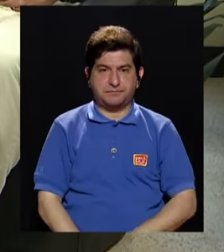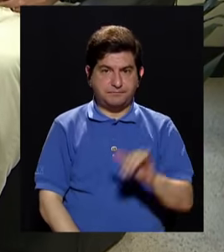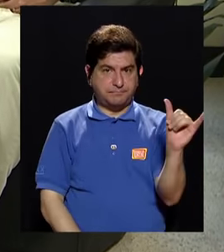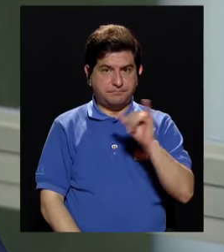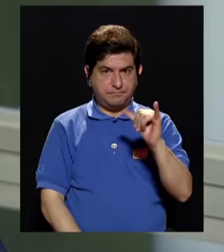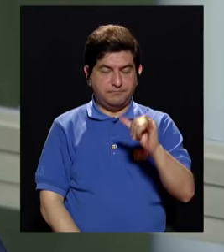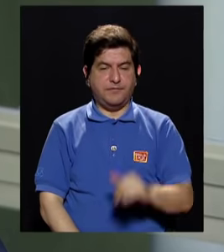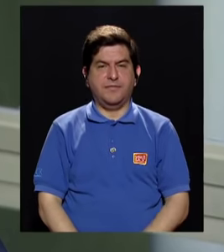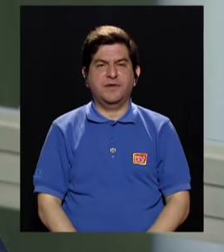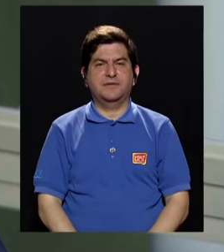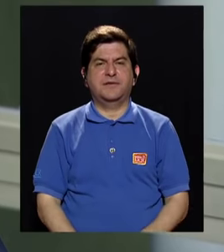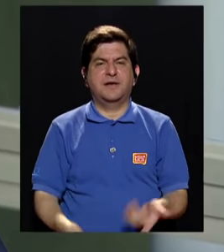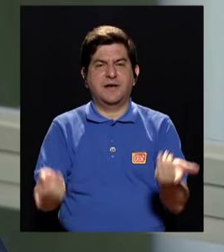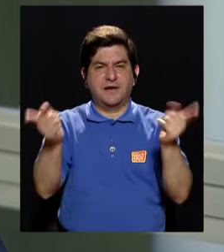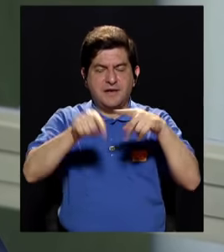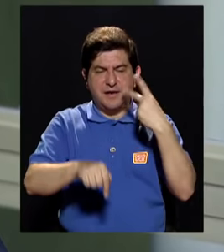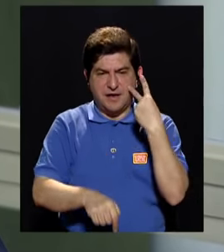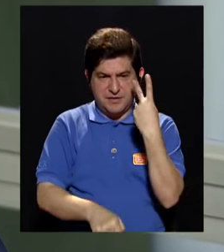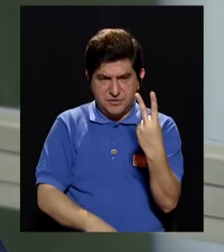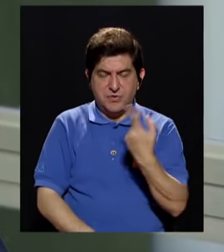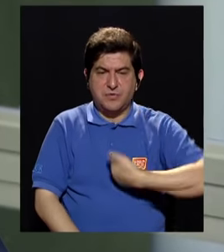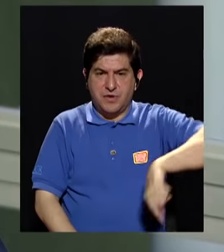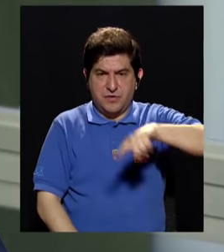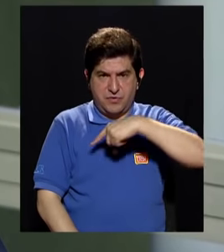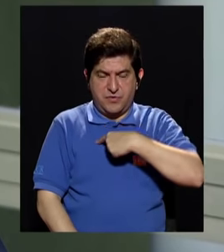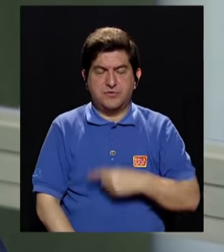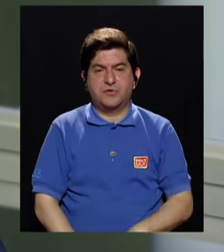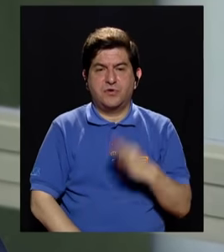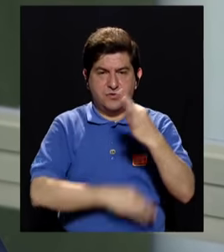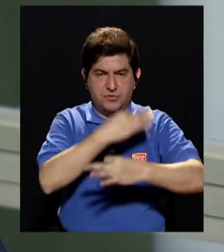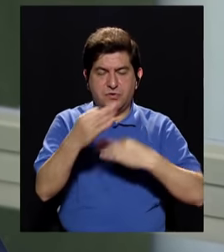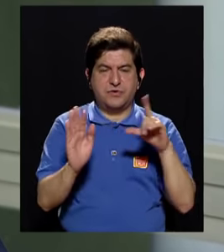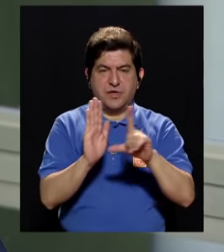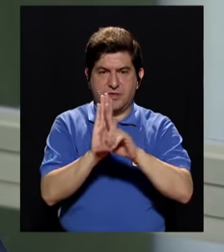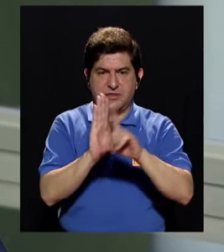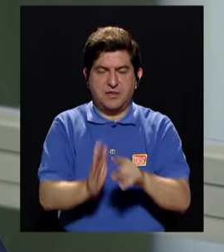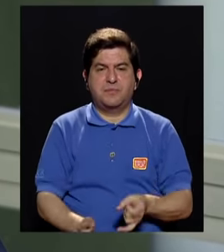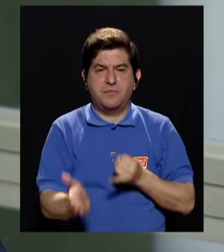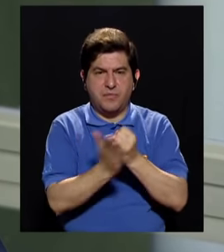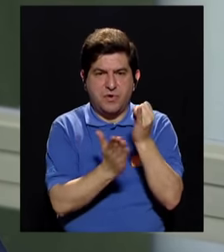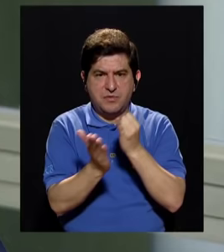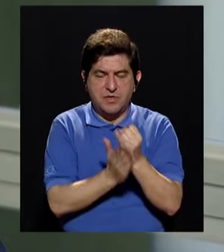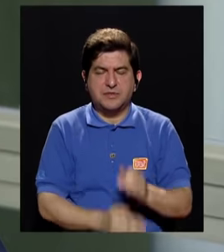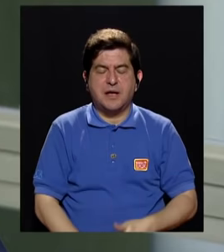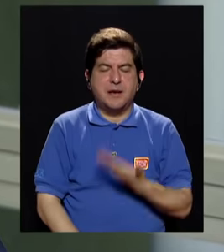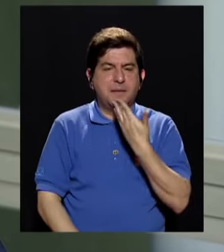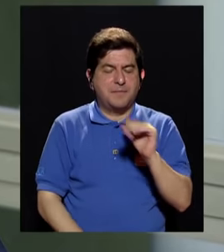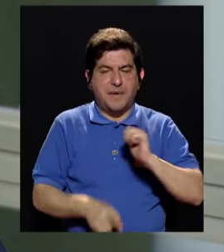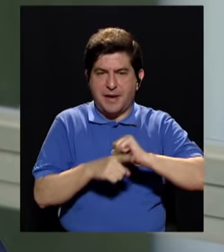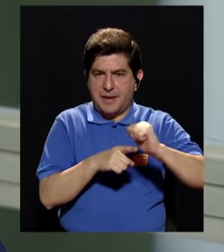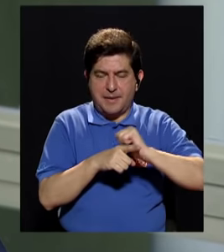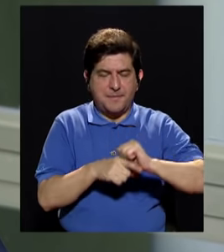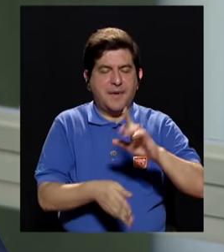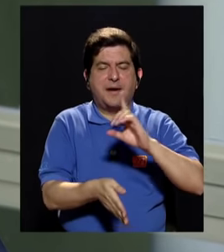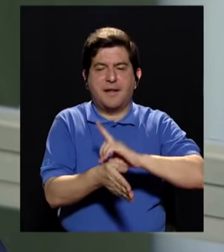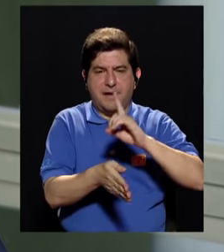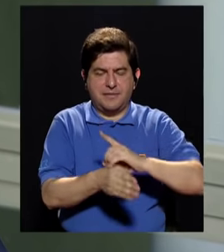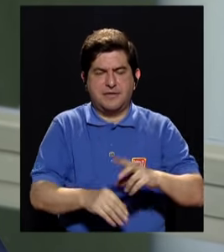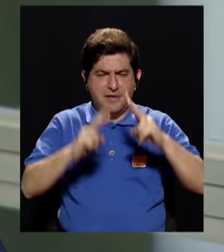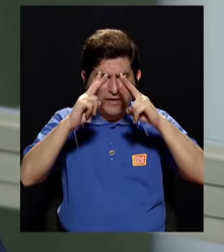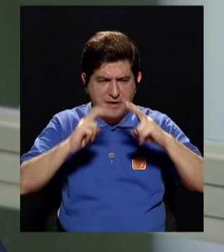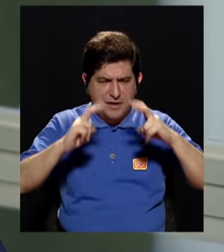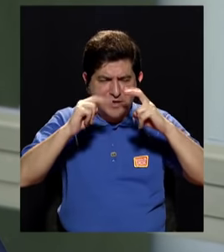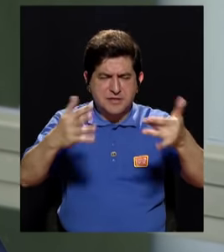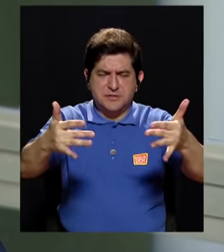también un caso que que vemos precisamente por ser casos legales son los casos de investigación por mala práctica médica Entonces se